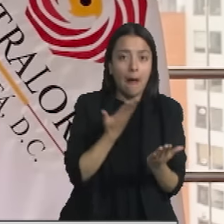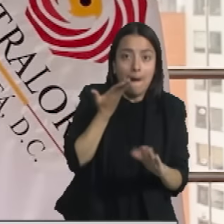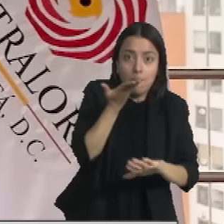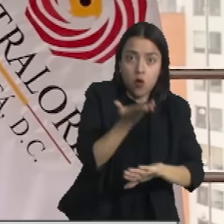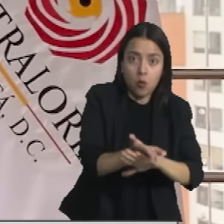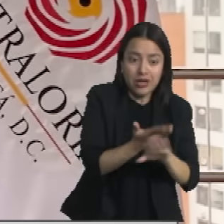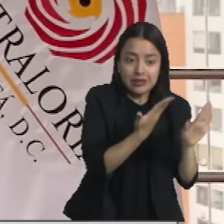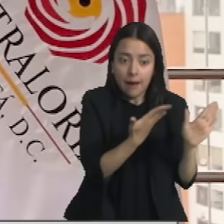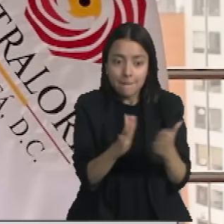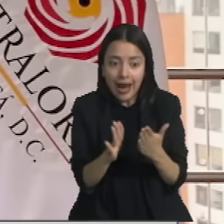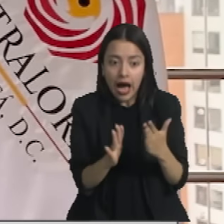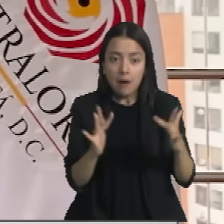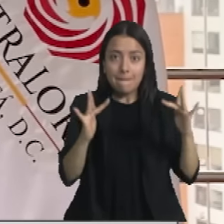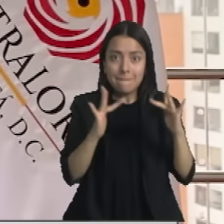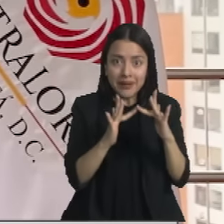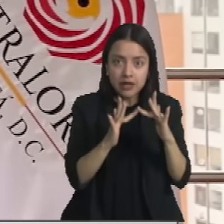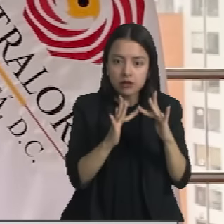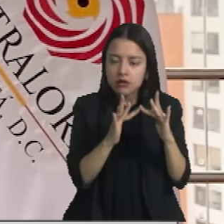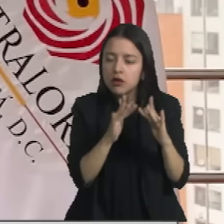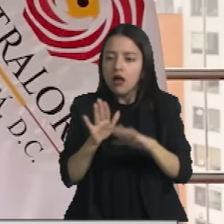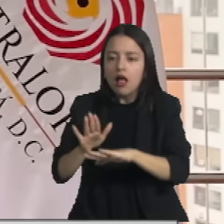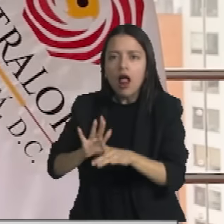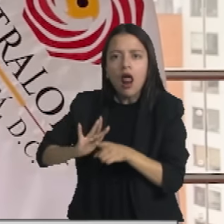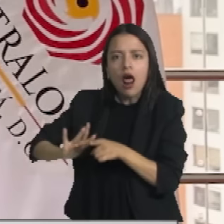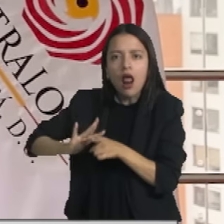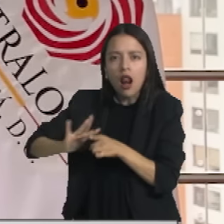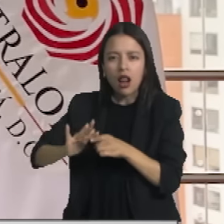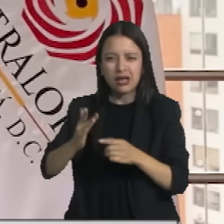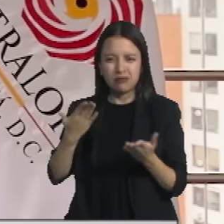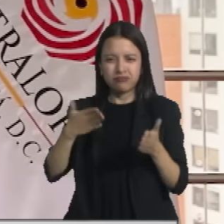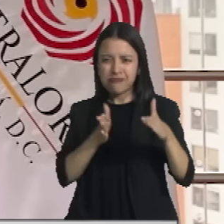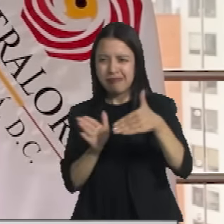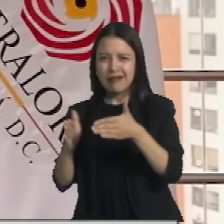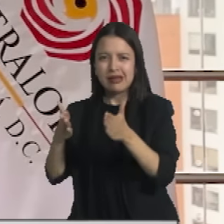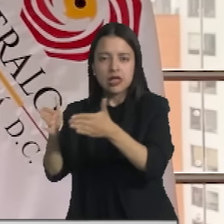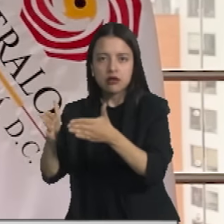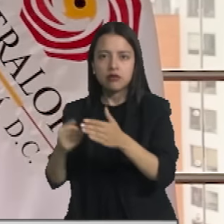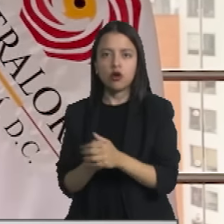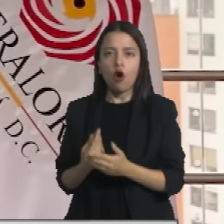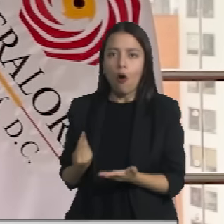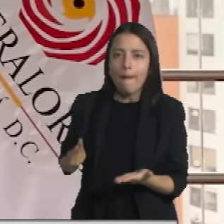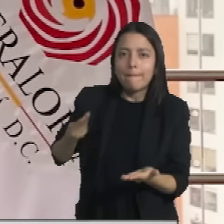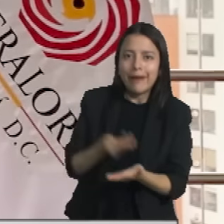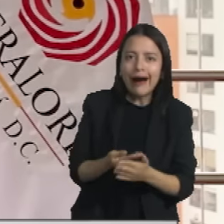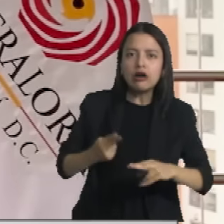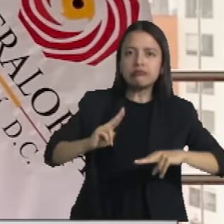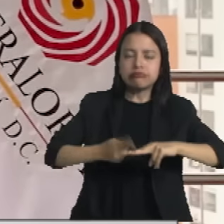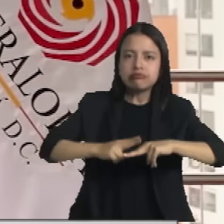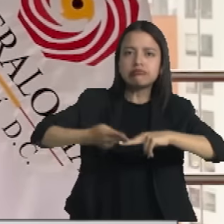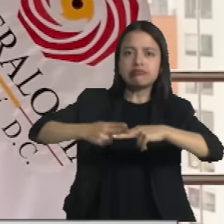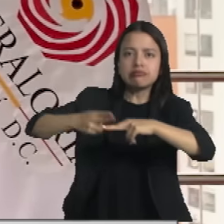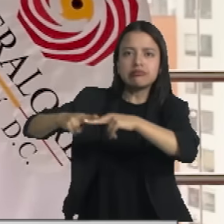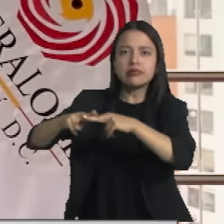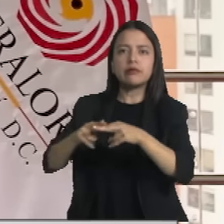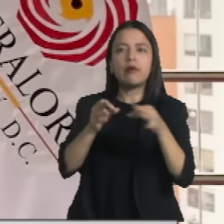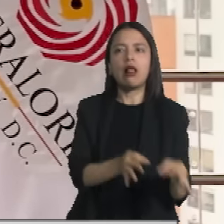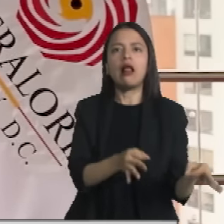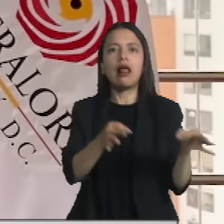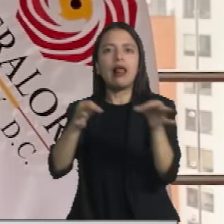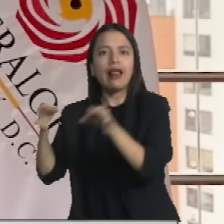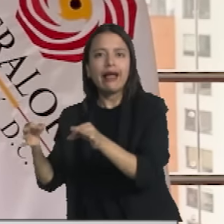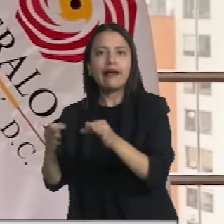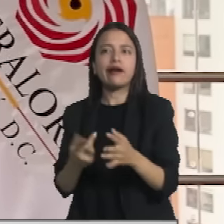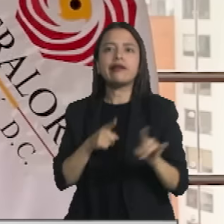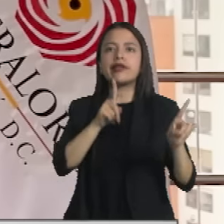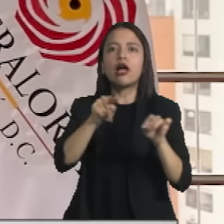sur de la capital, sus correspondientes interventorías, así como pagos de intereses moratorios por pagos extemporáneos de